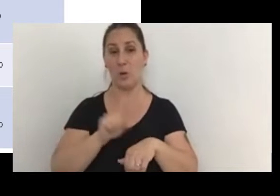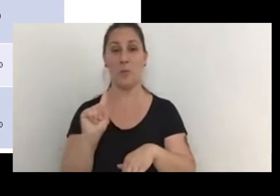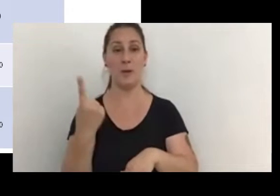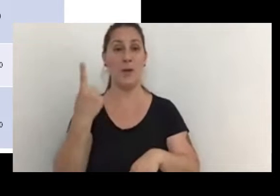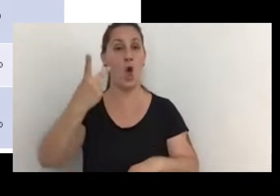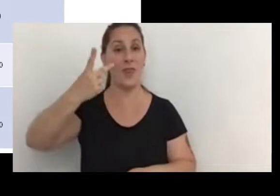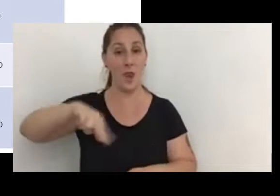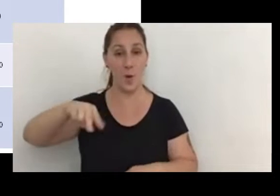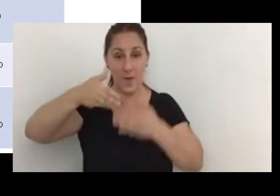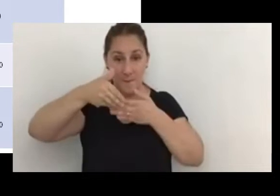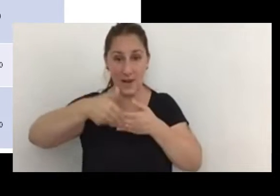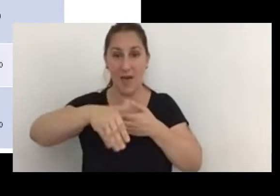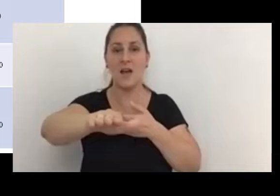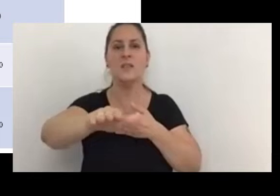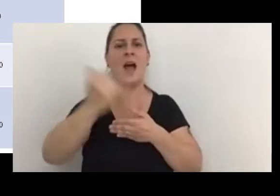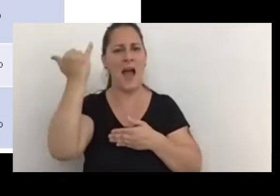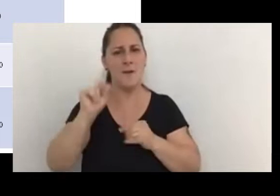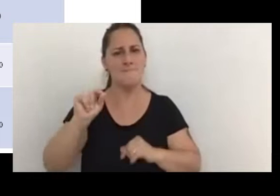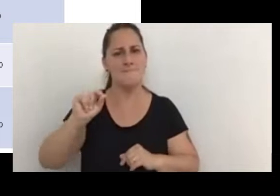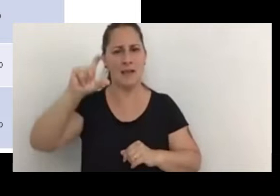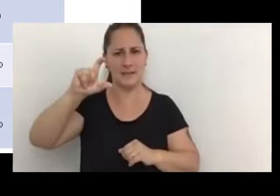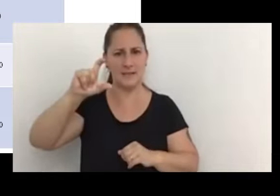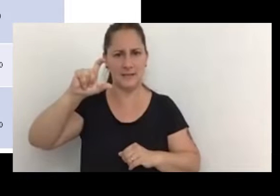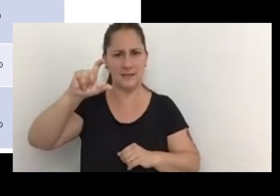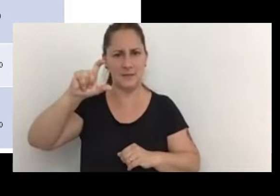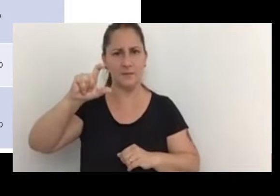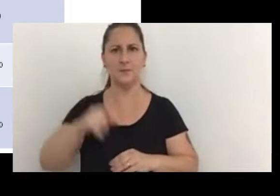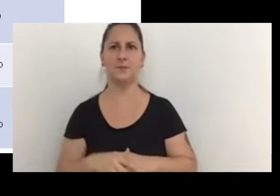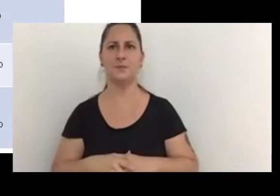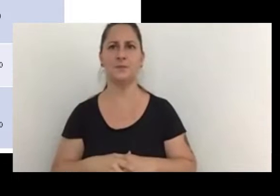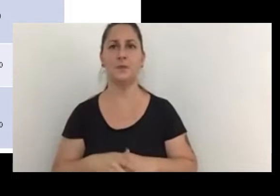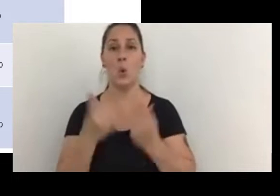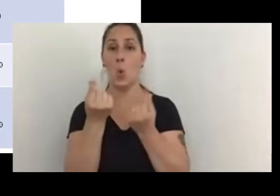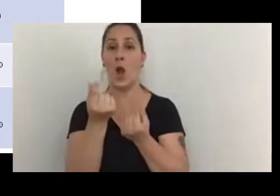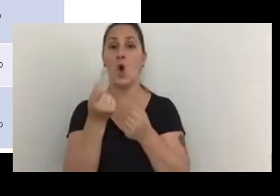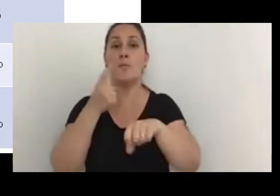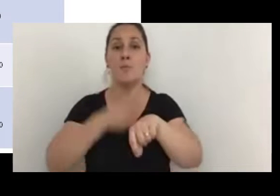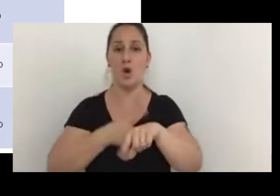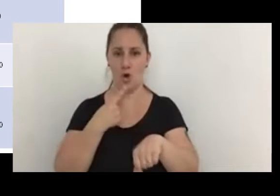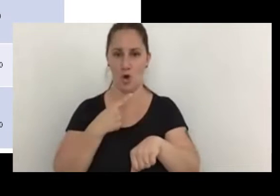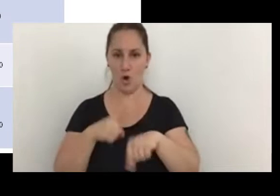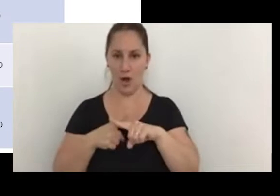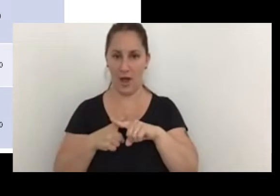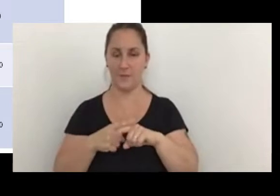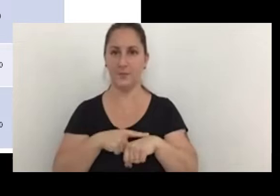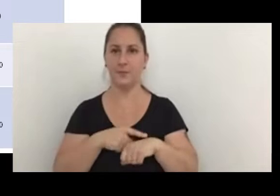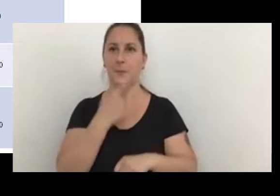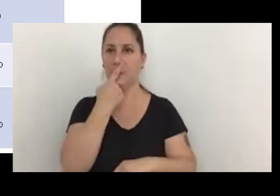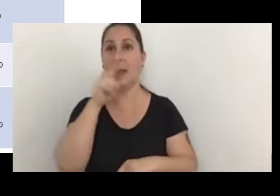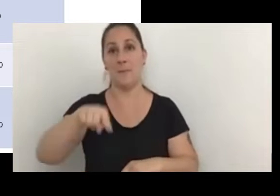noviembre, tuvieron un incremento de lo que es el valor hora, así como un incremento en los